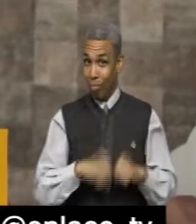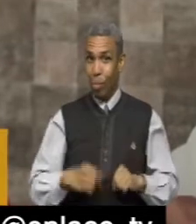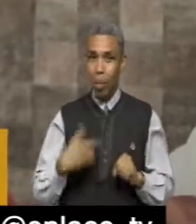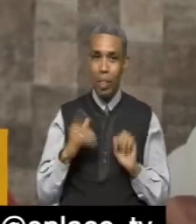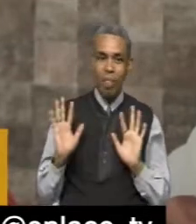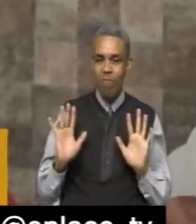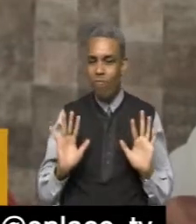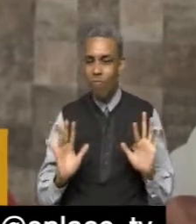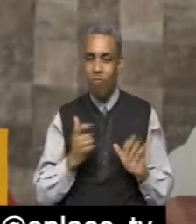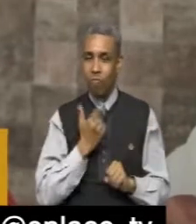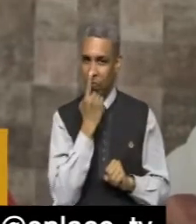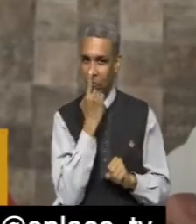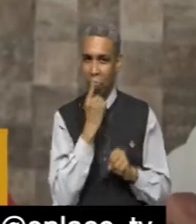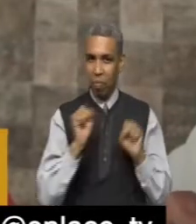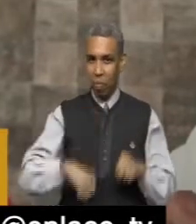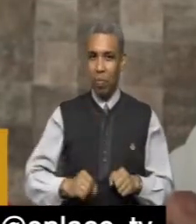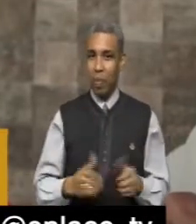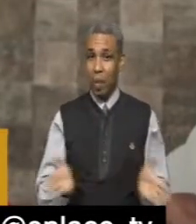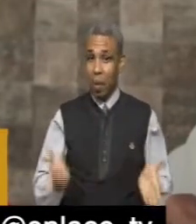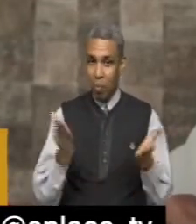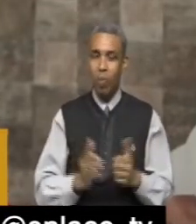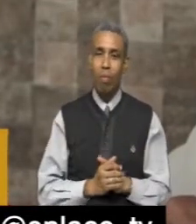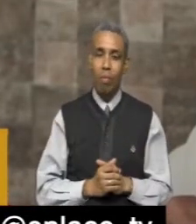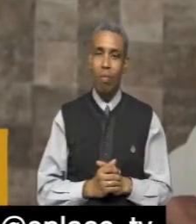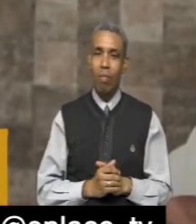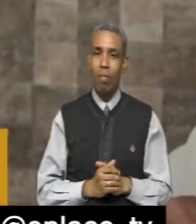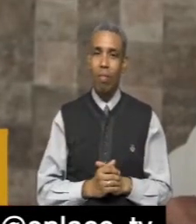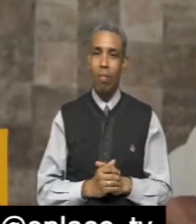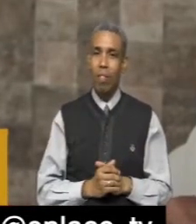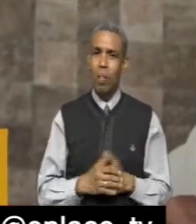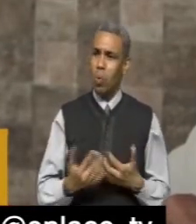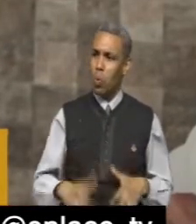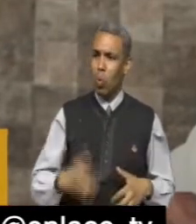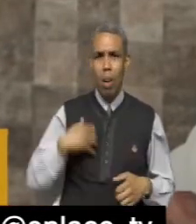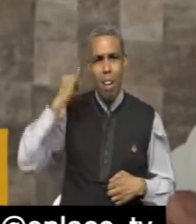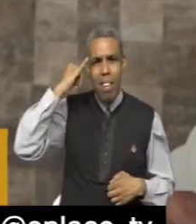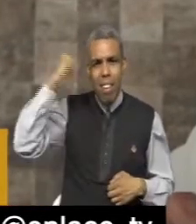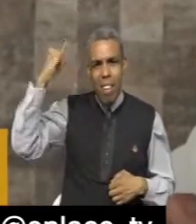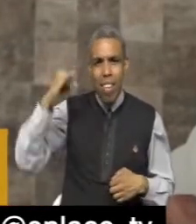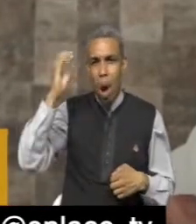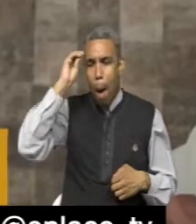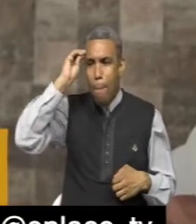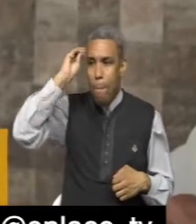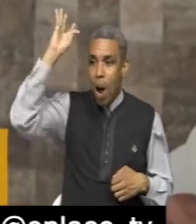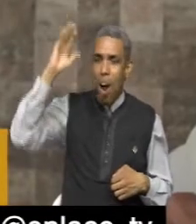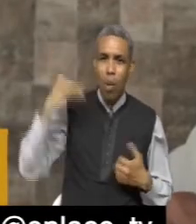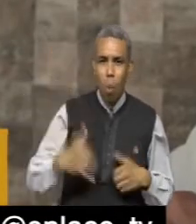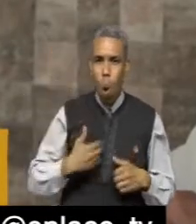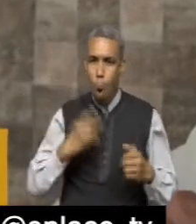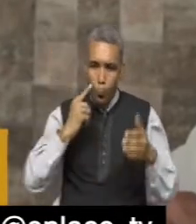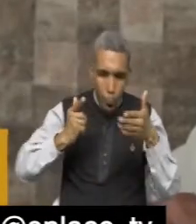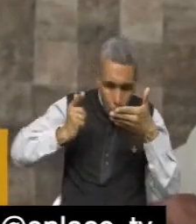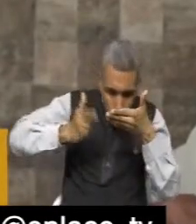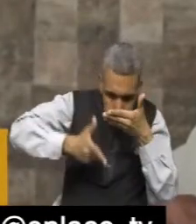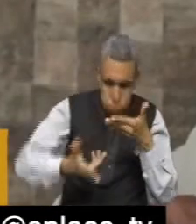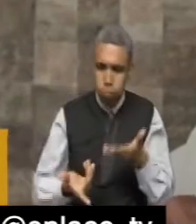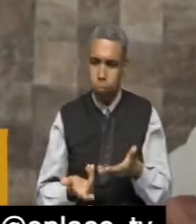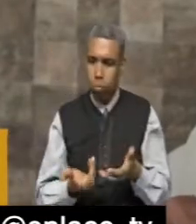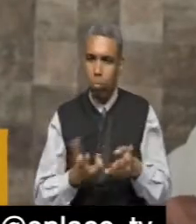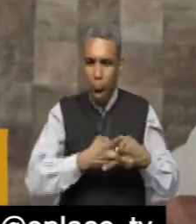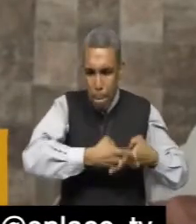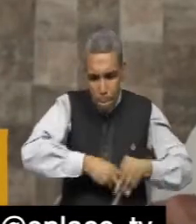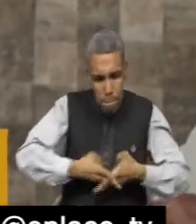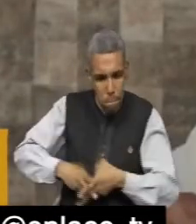los estudiantes de nuestra institución y también para que vean el desarrollo que se está haciendo en Santander con el Instituto Técnico Superior